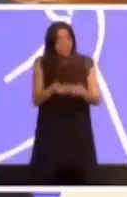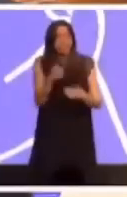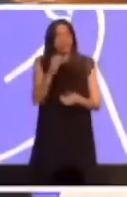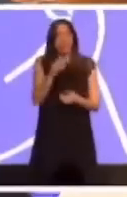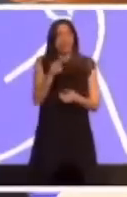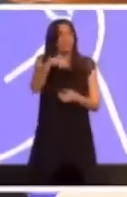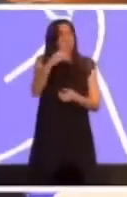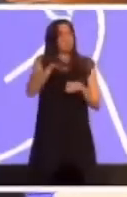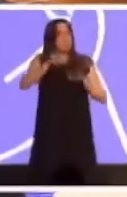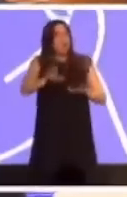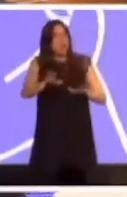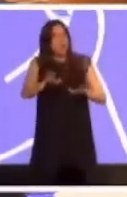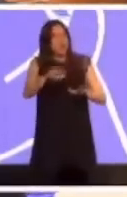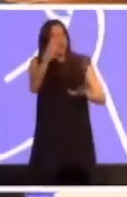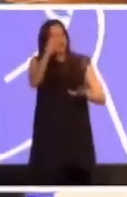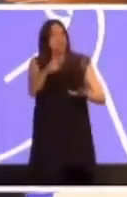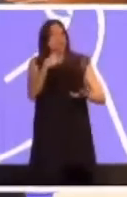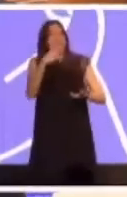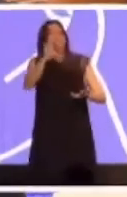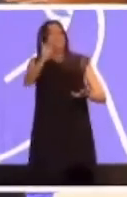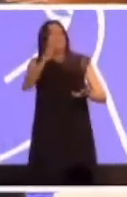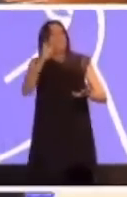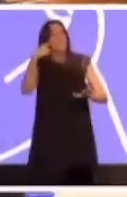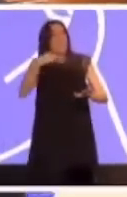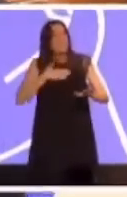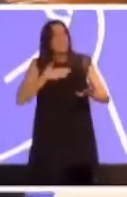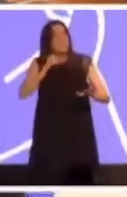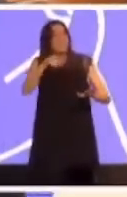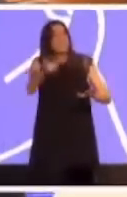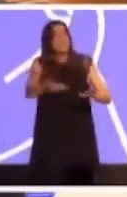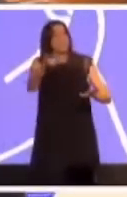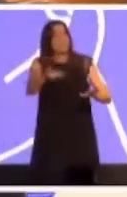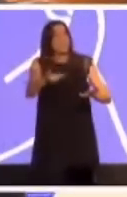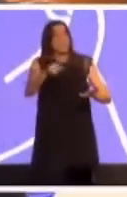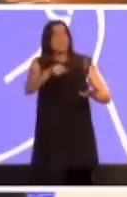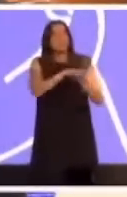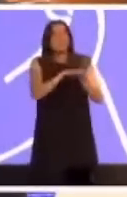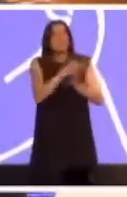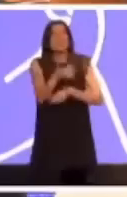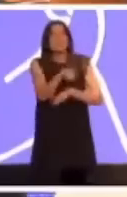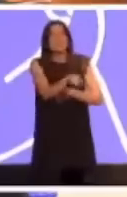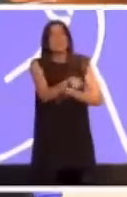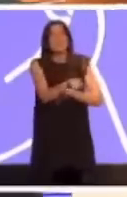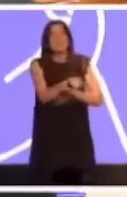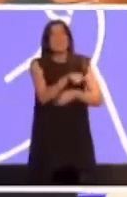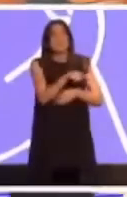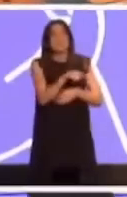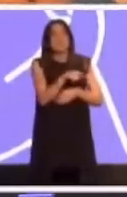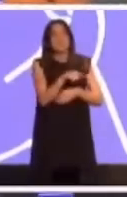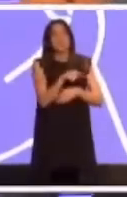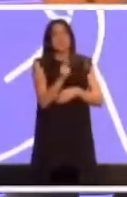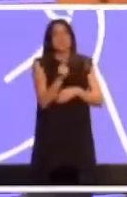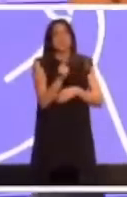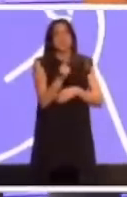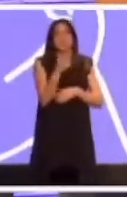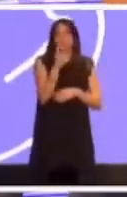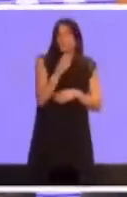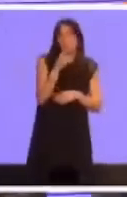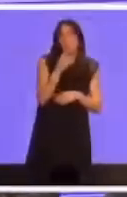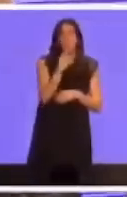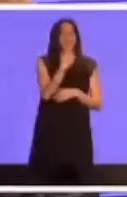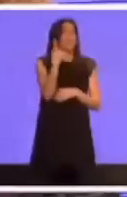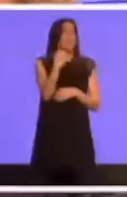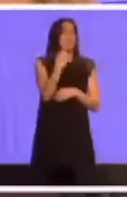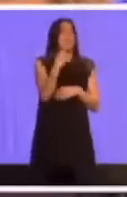pies a alguien y decirle si nuestra regla también importa y de esto Sí se habla es muy fácil